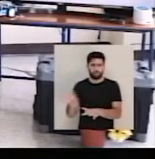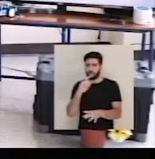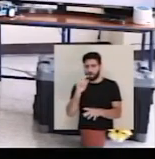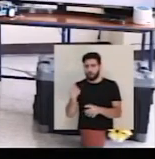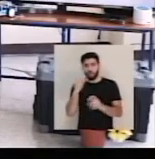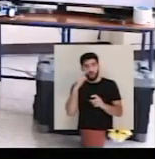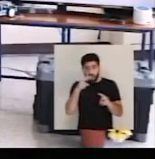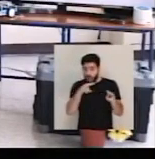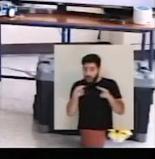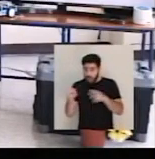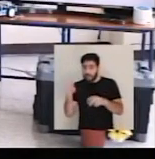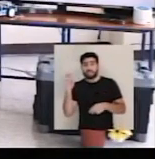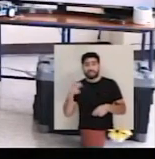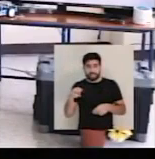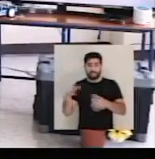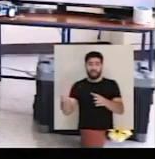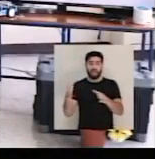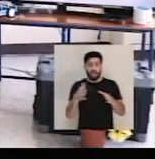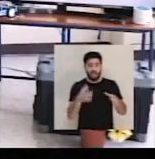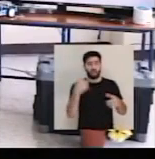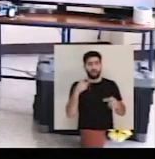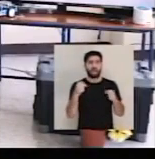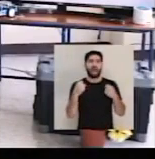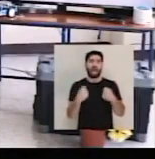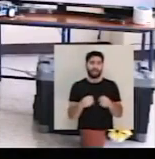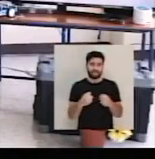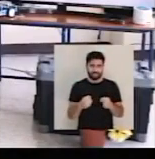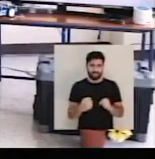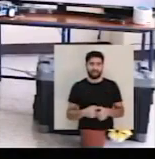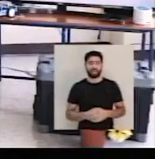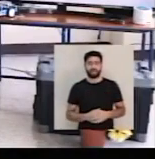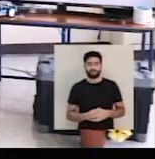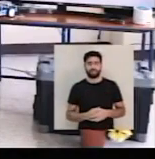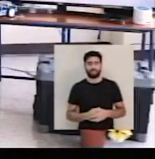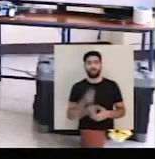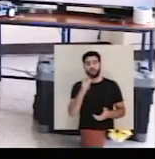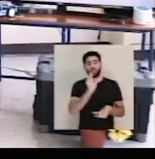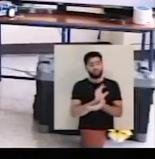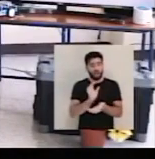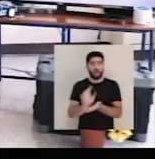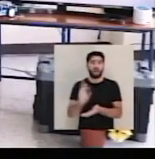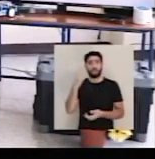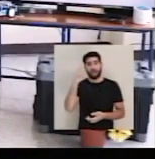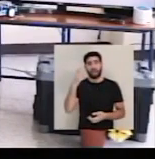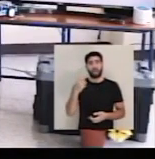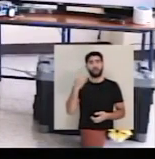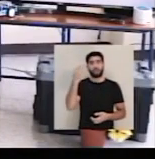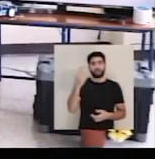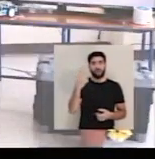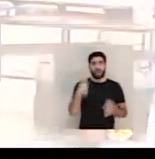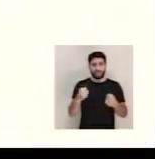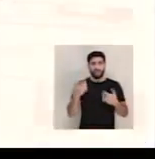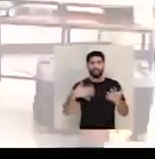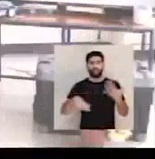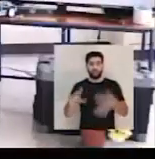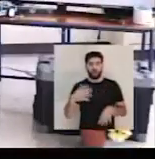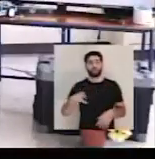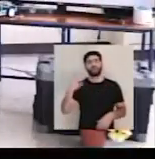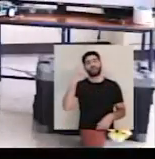sus latas, ni sus envases de botella, porque vamos a estar haciendo muchos juegos para que ustedes se diviertan en